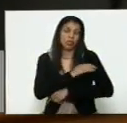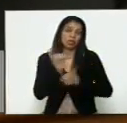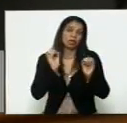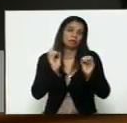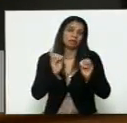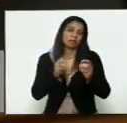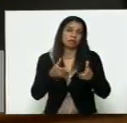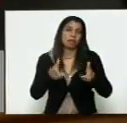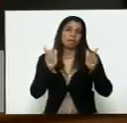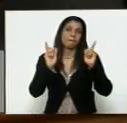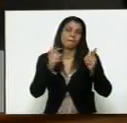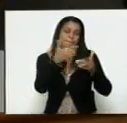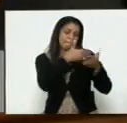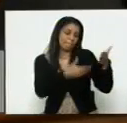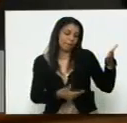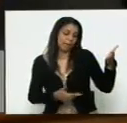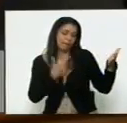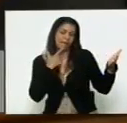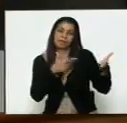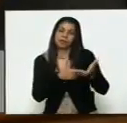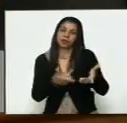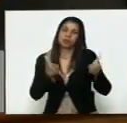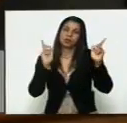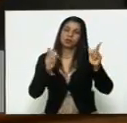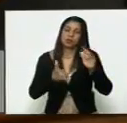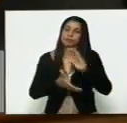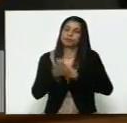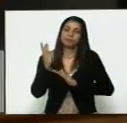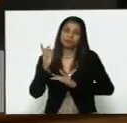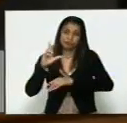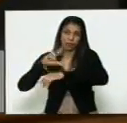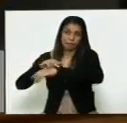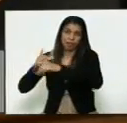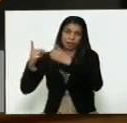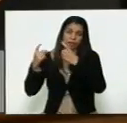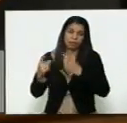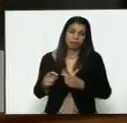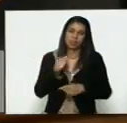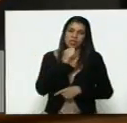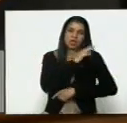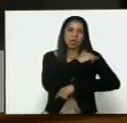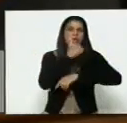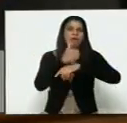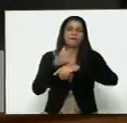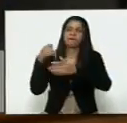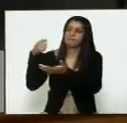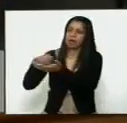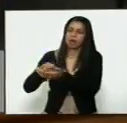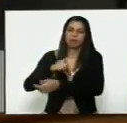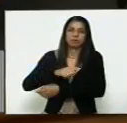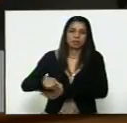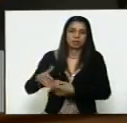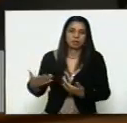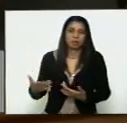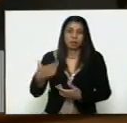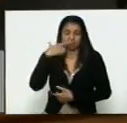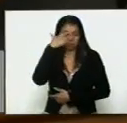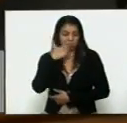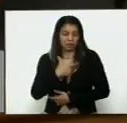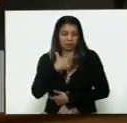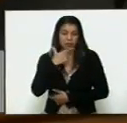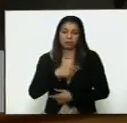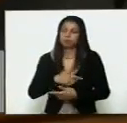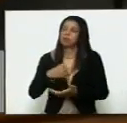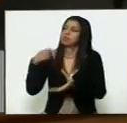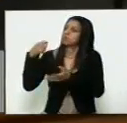Estos permisos o licencias serán pagados por el patrono o patrona como si la persona